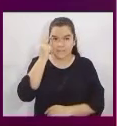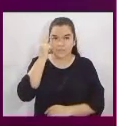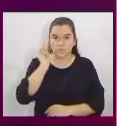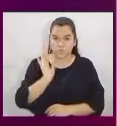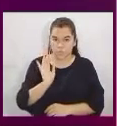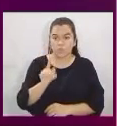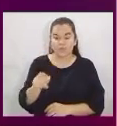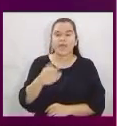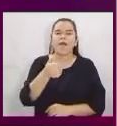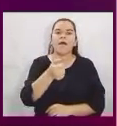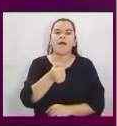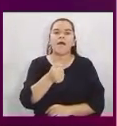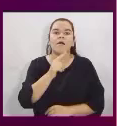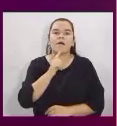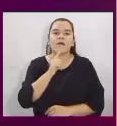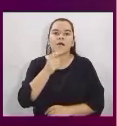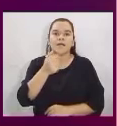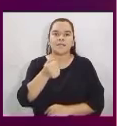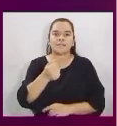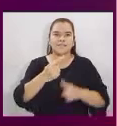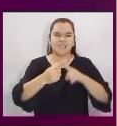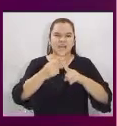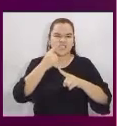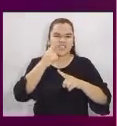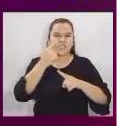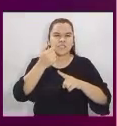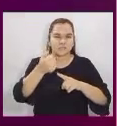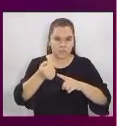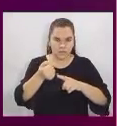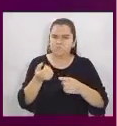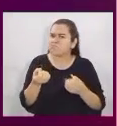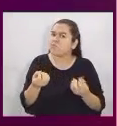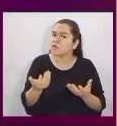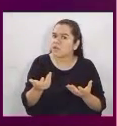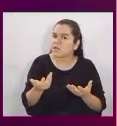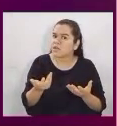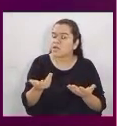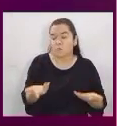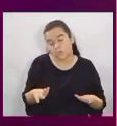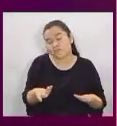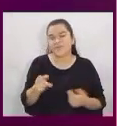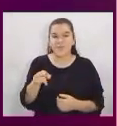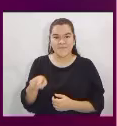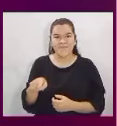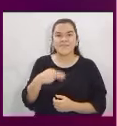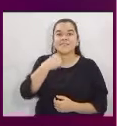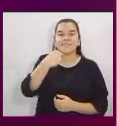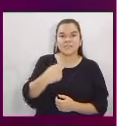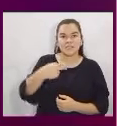primera hipótesis era que se trataba de una ataxia. ¿Y por qué? Y bueno, por el